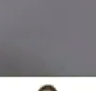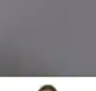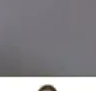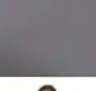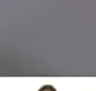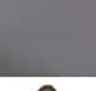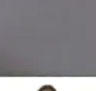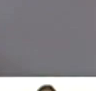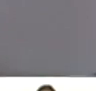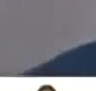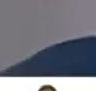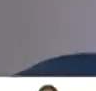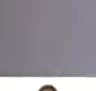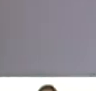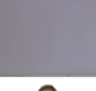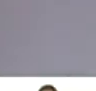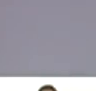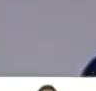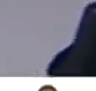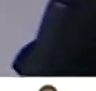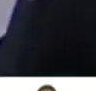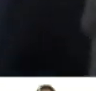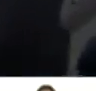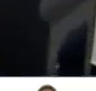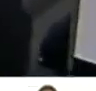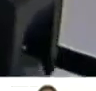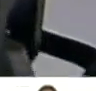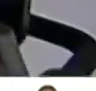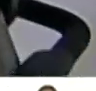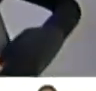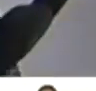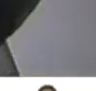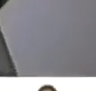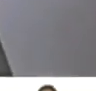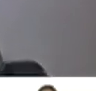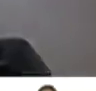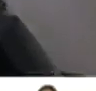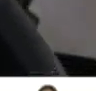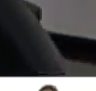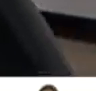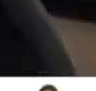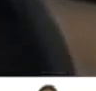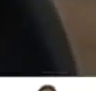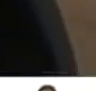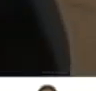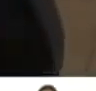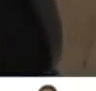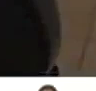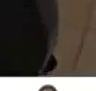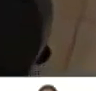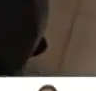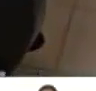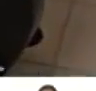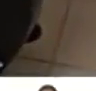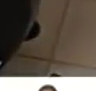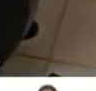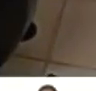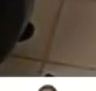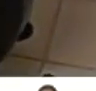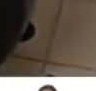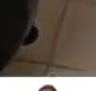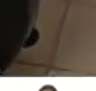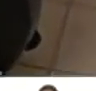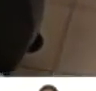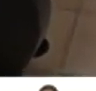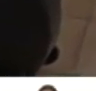Día Internacional de la Persona con Discapacidad, a un grupo de compatriotas que han venido a hacer